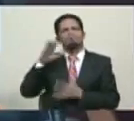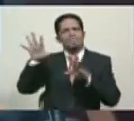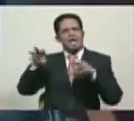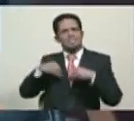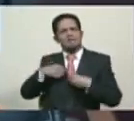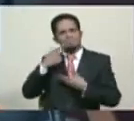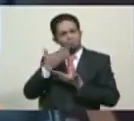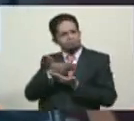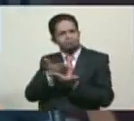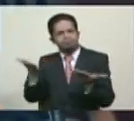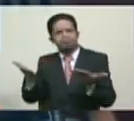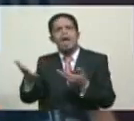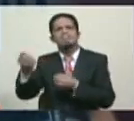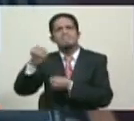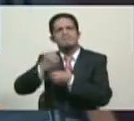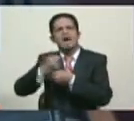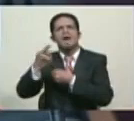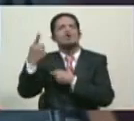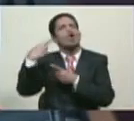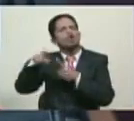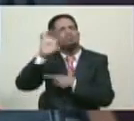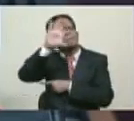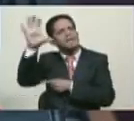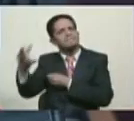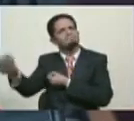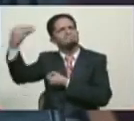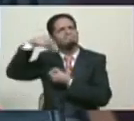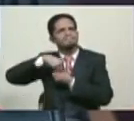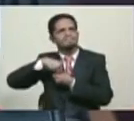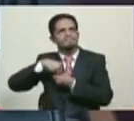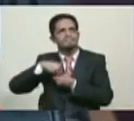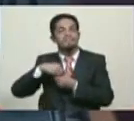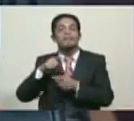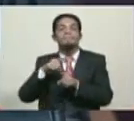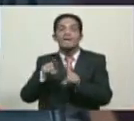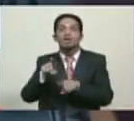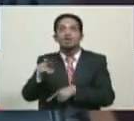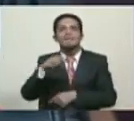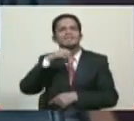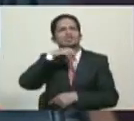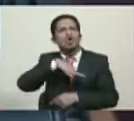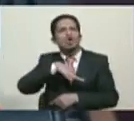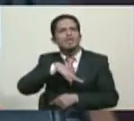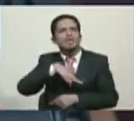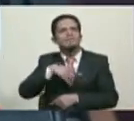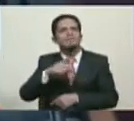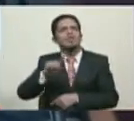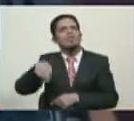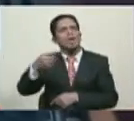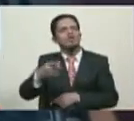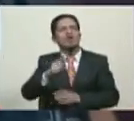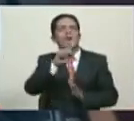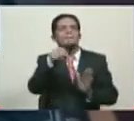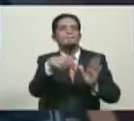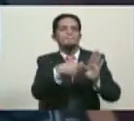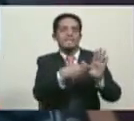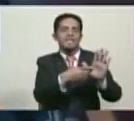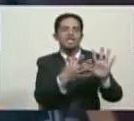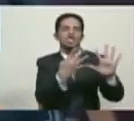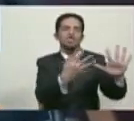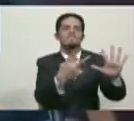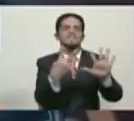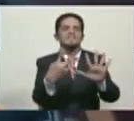petróleo venezolano. Pero esa historia, con aquel nuevo presidente en 1974, no cambió para